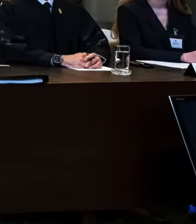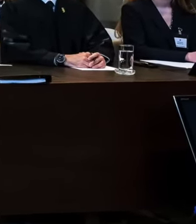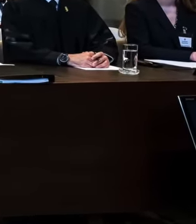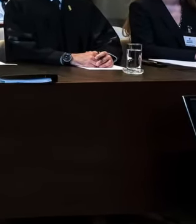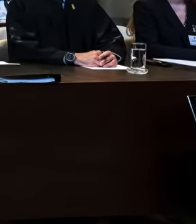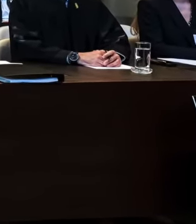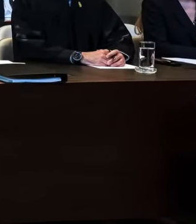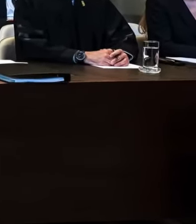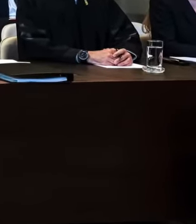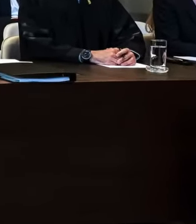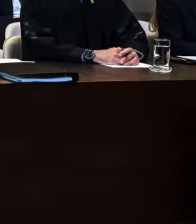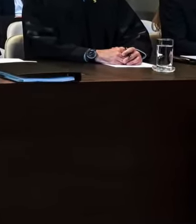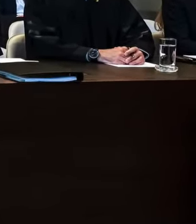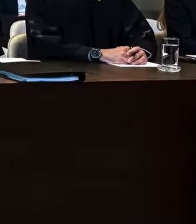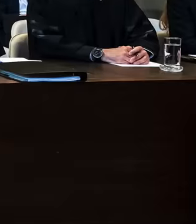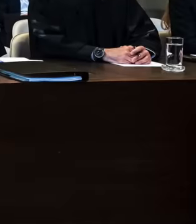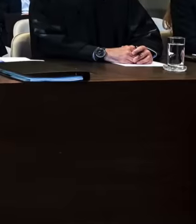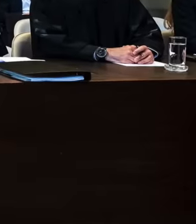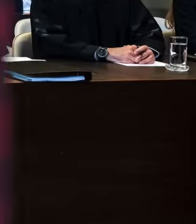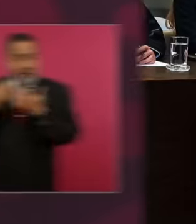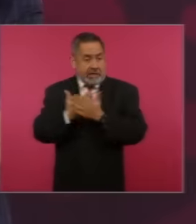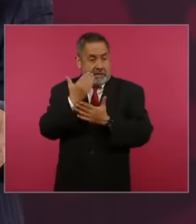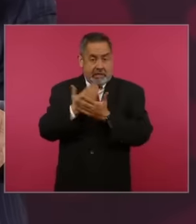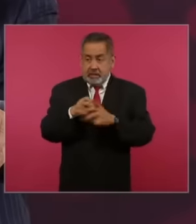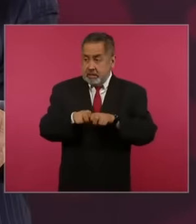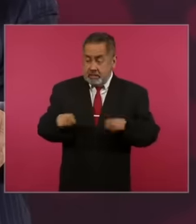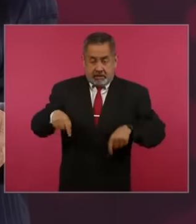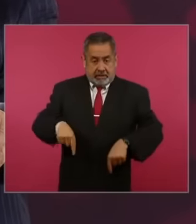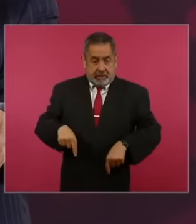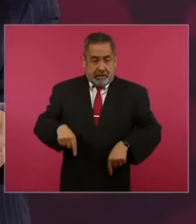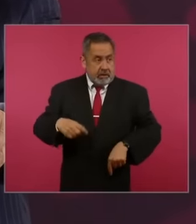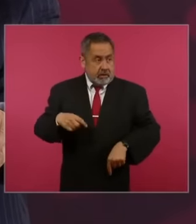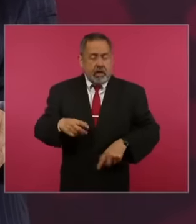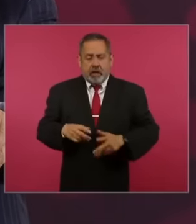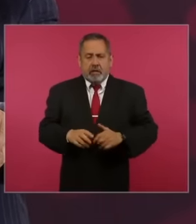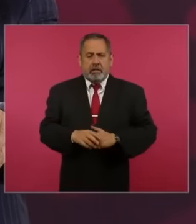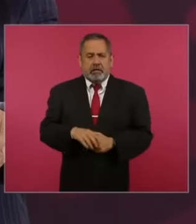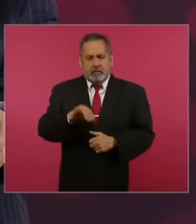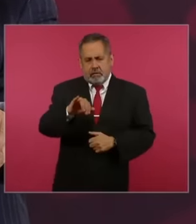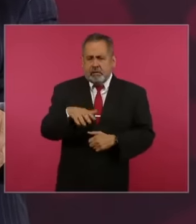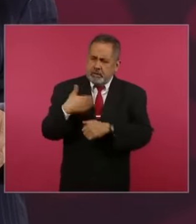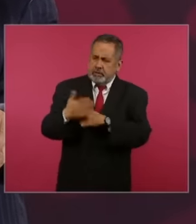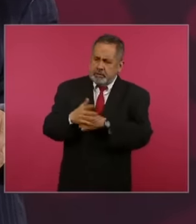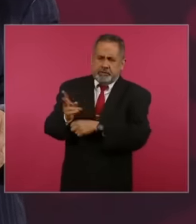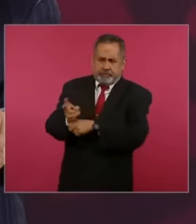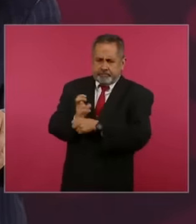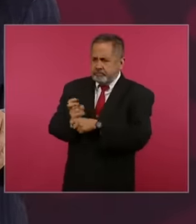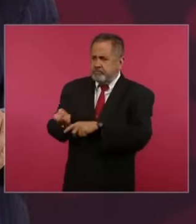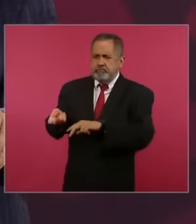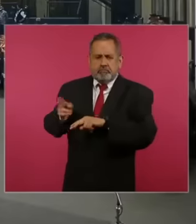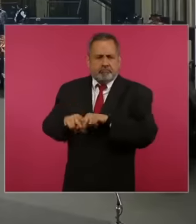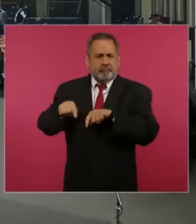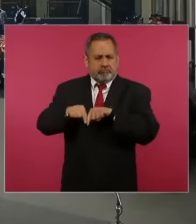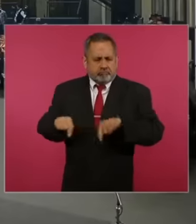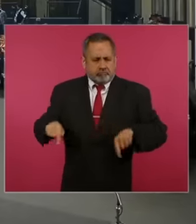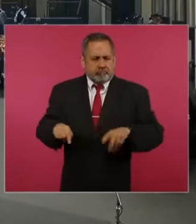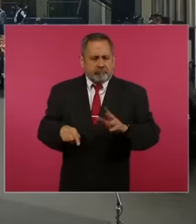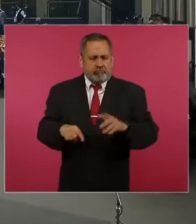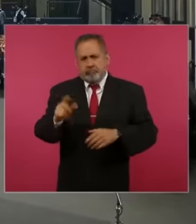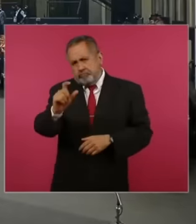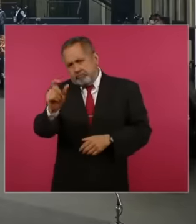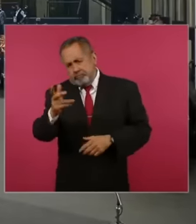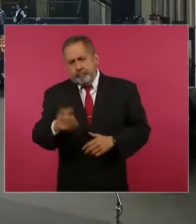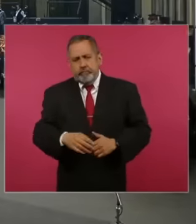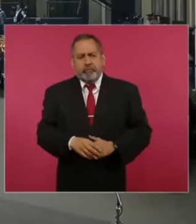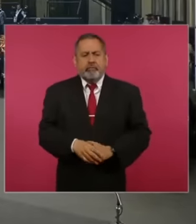México. Hoy, el presidente López Obrador, a través de la conferencia de prensa, dio a conocer el